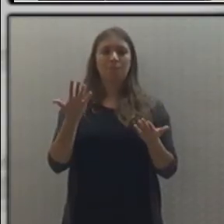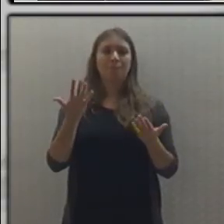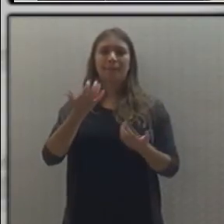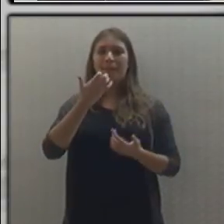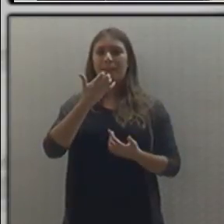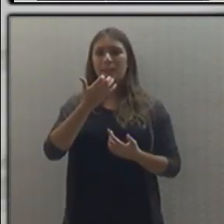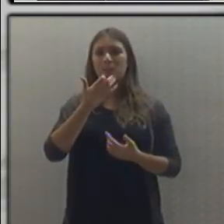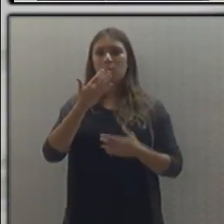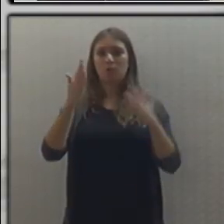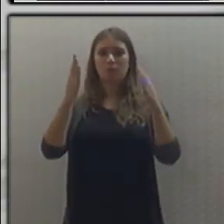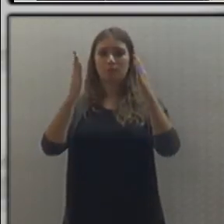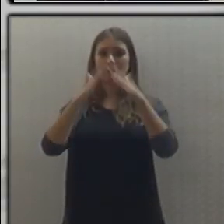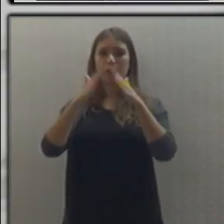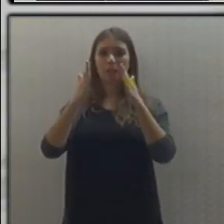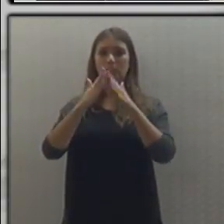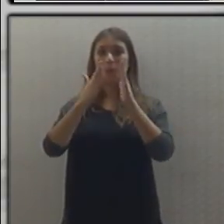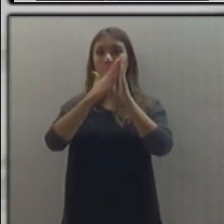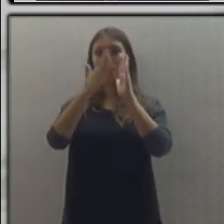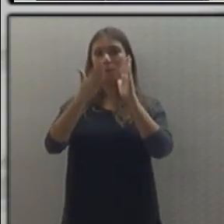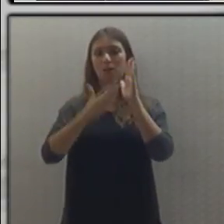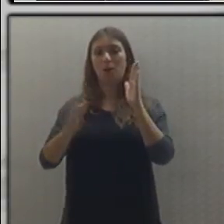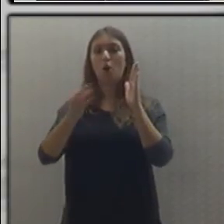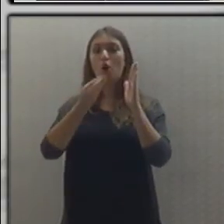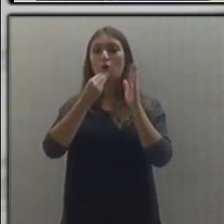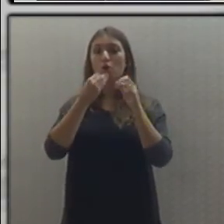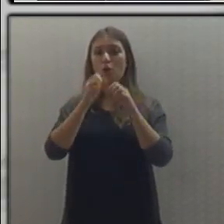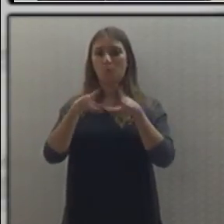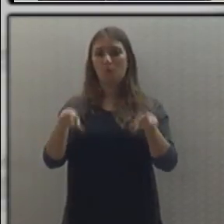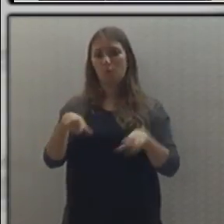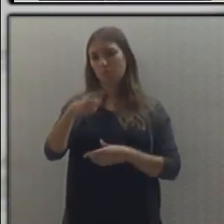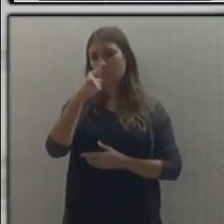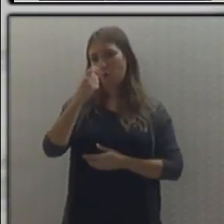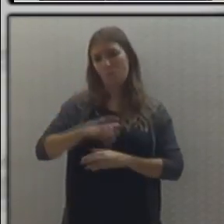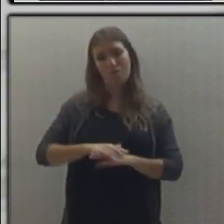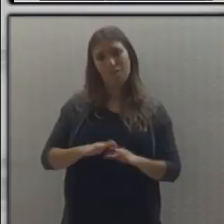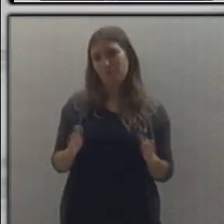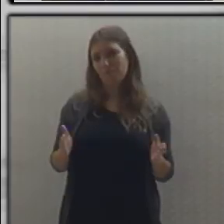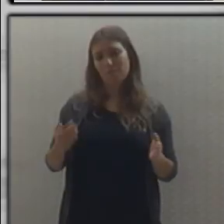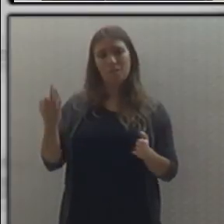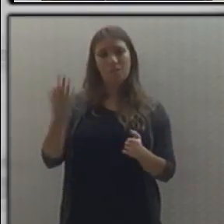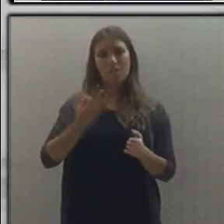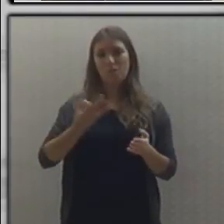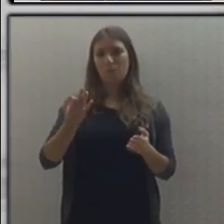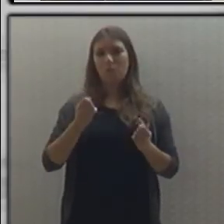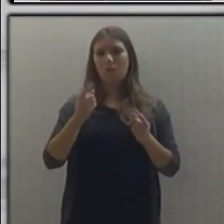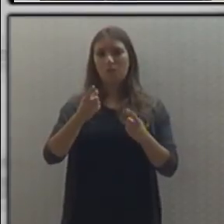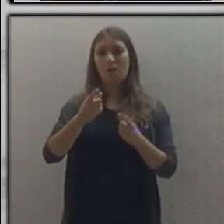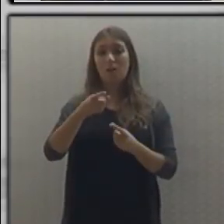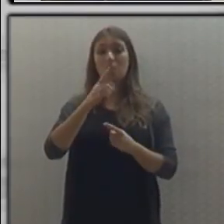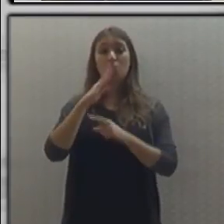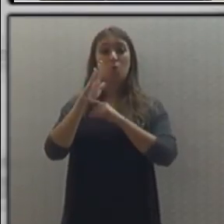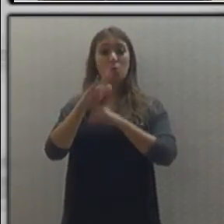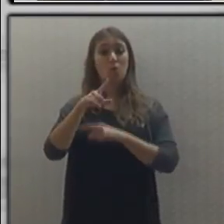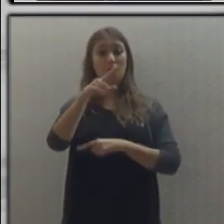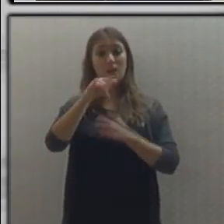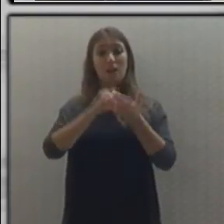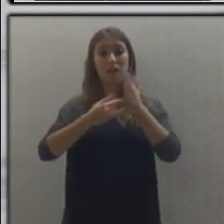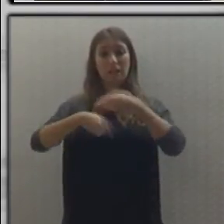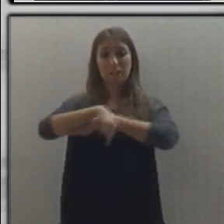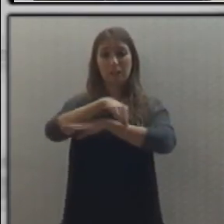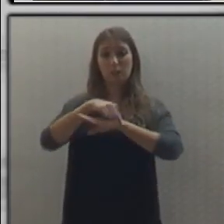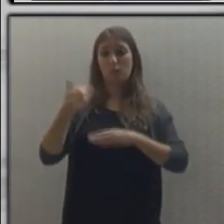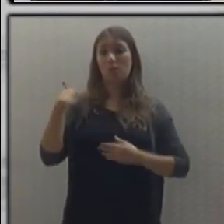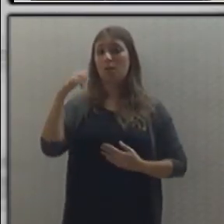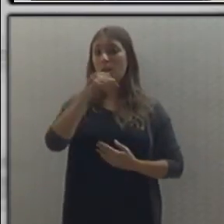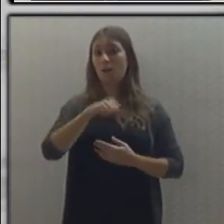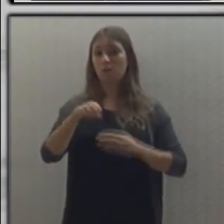vale con que una vivienda tenga una biblioteca o tenga un comedor. Creo que hay que favorecer, como propone este arquitecto en los años 70